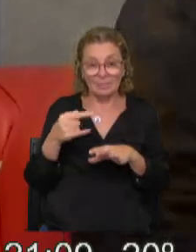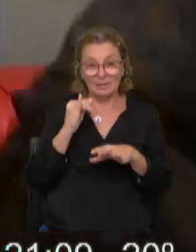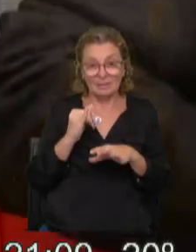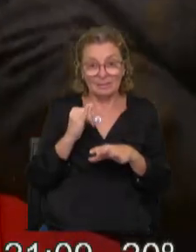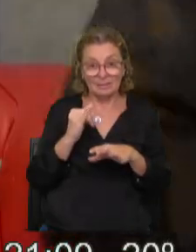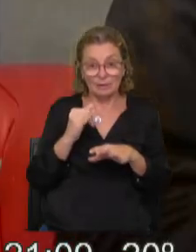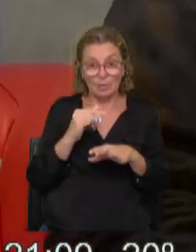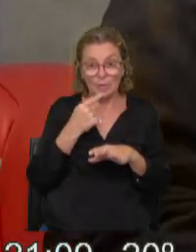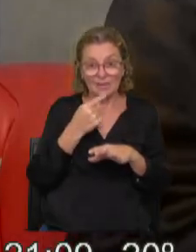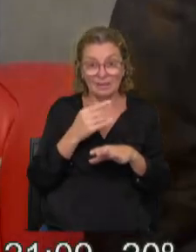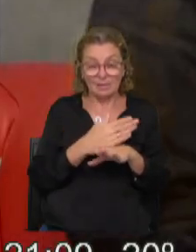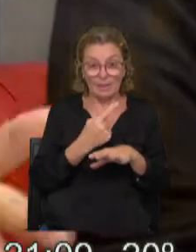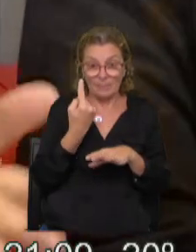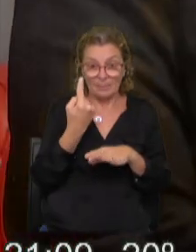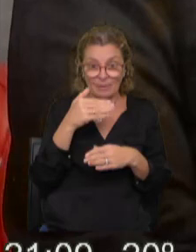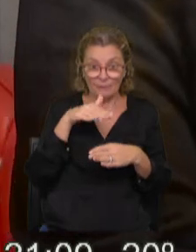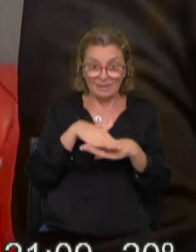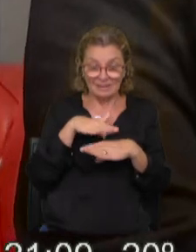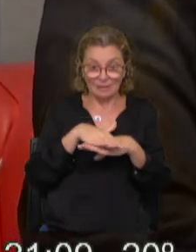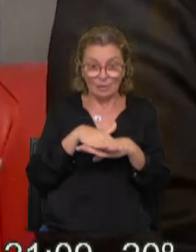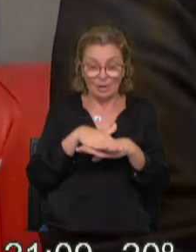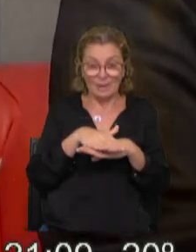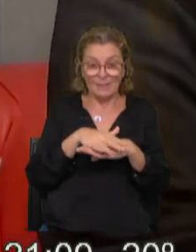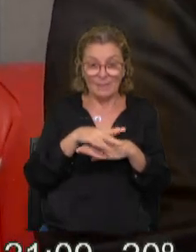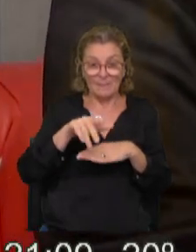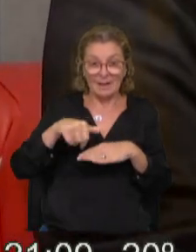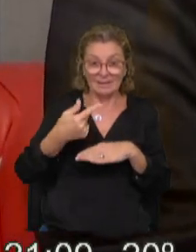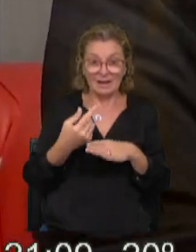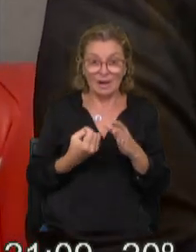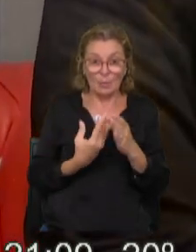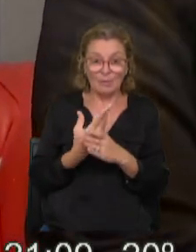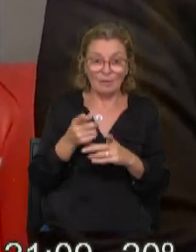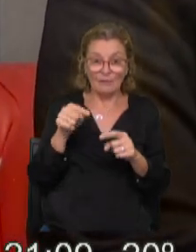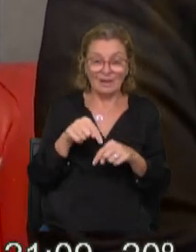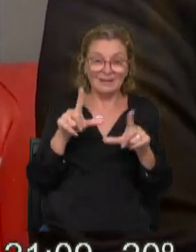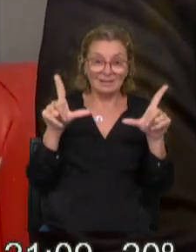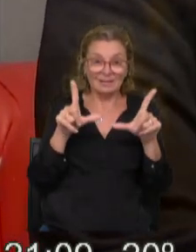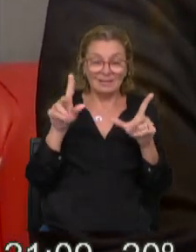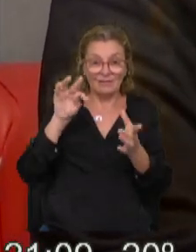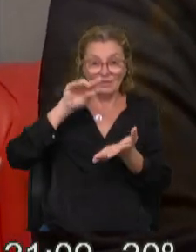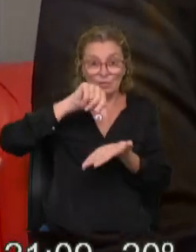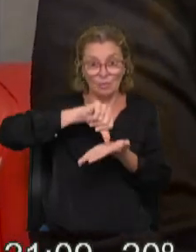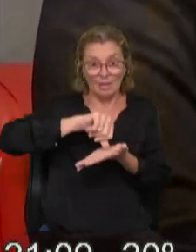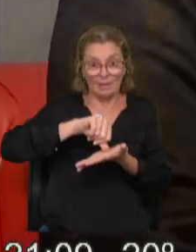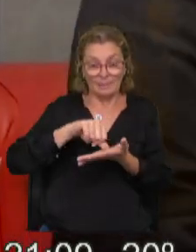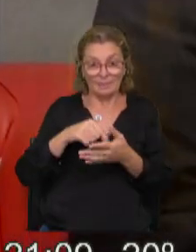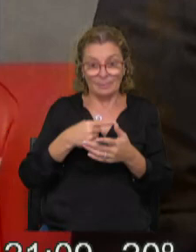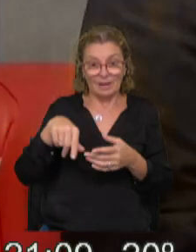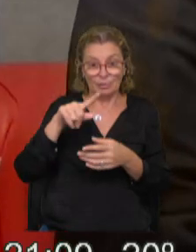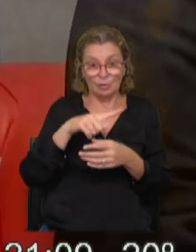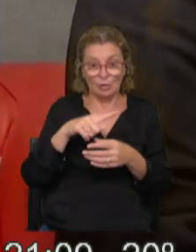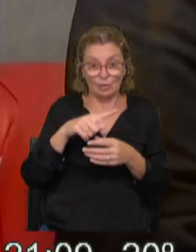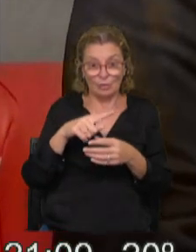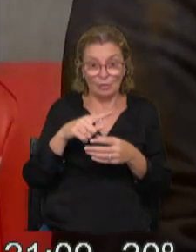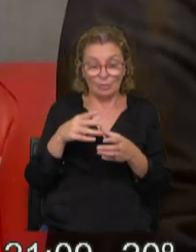tal cual, como decía, bueno, primero felicitaciones por ese gran estreno que se viene en TV Ciudad. Qué bueno para todos los que